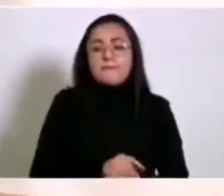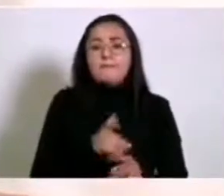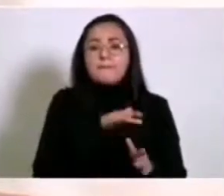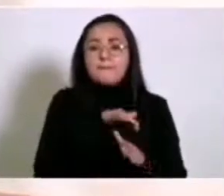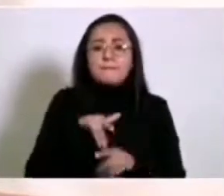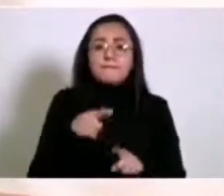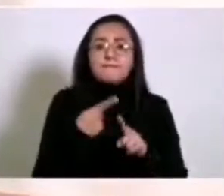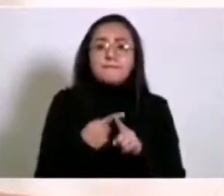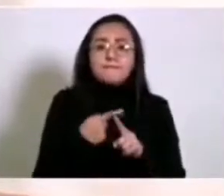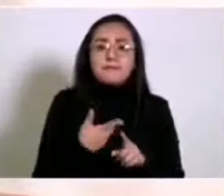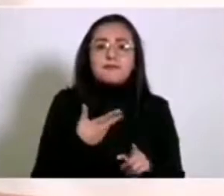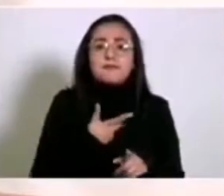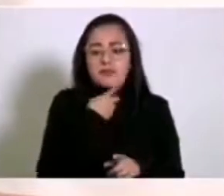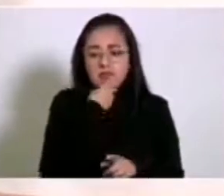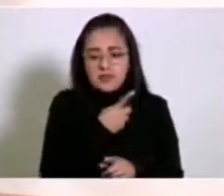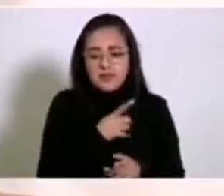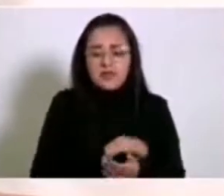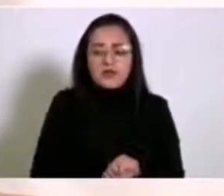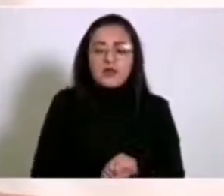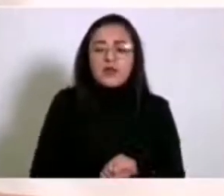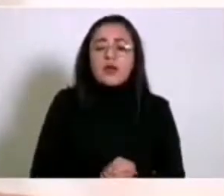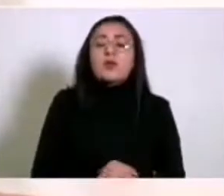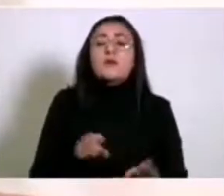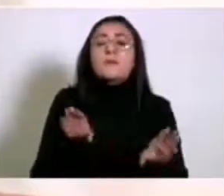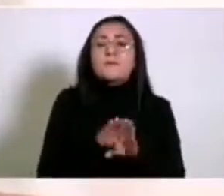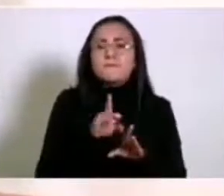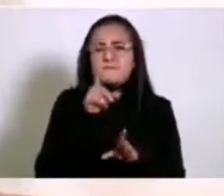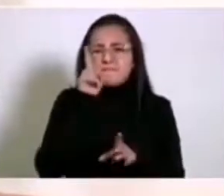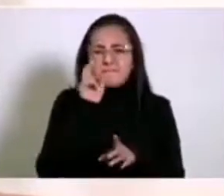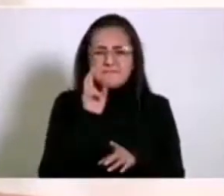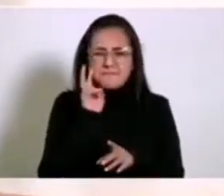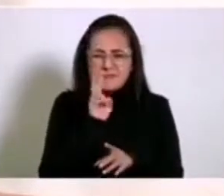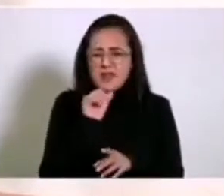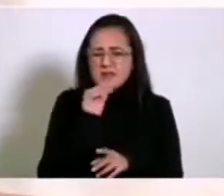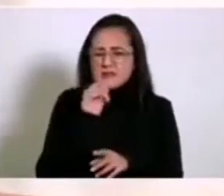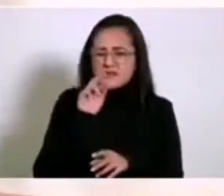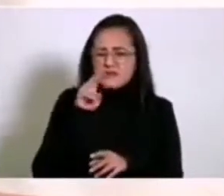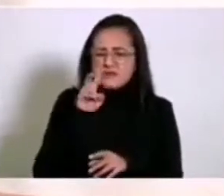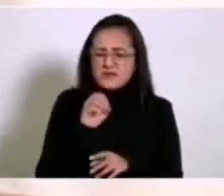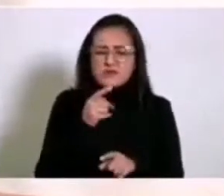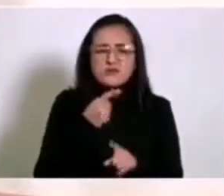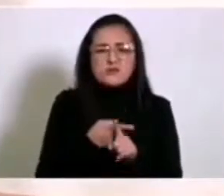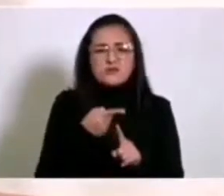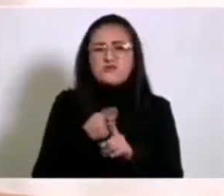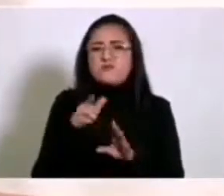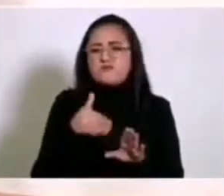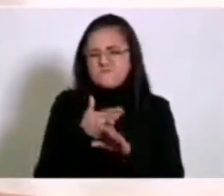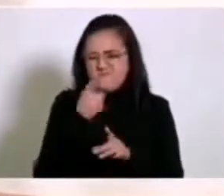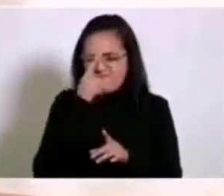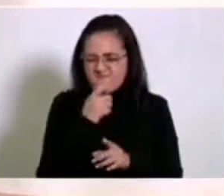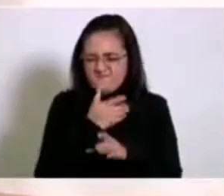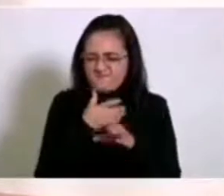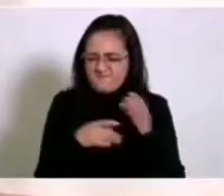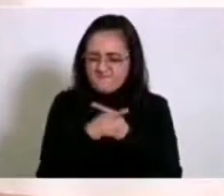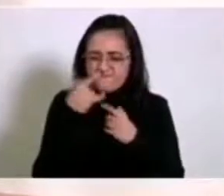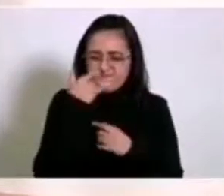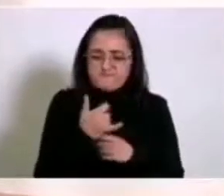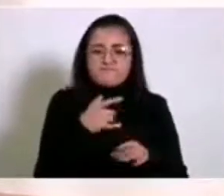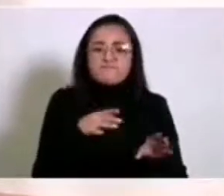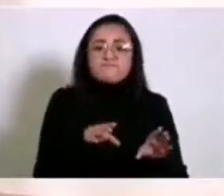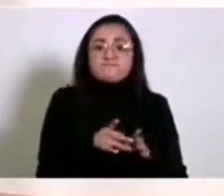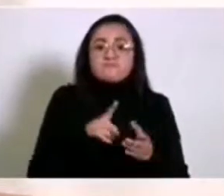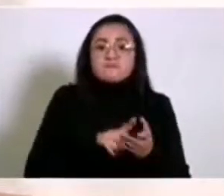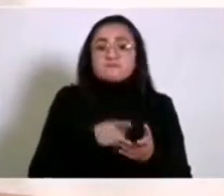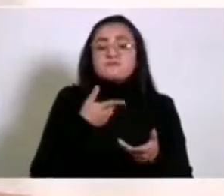cuanto a los acervos quiero comentar que se han identificado irregularidades que dañan el patrimonio cultural del estado lo que denota un saqueo sistemático